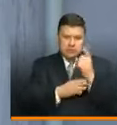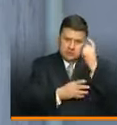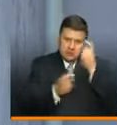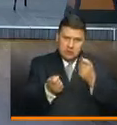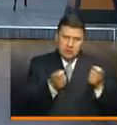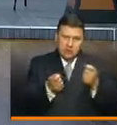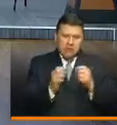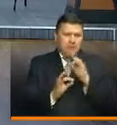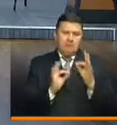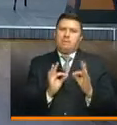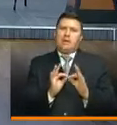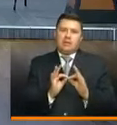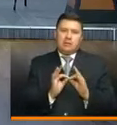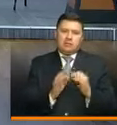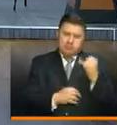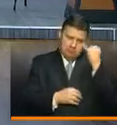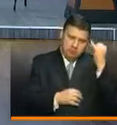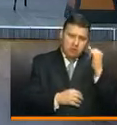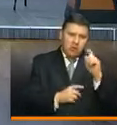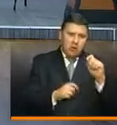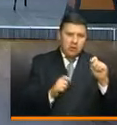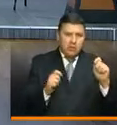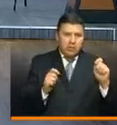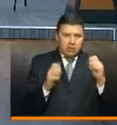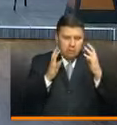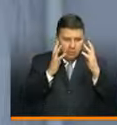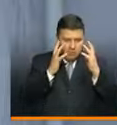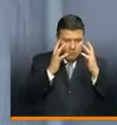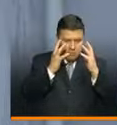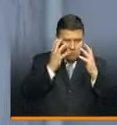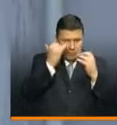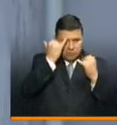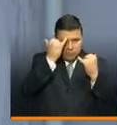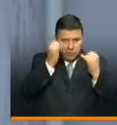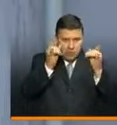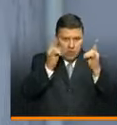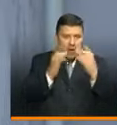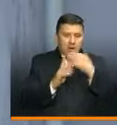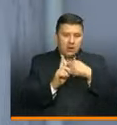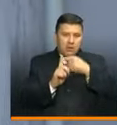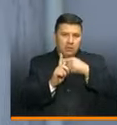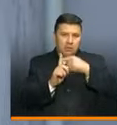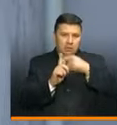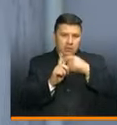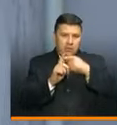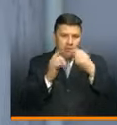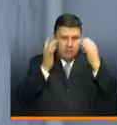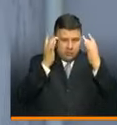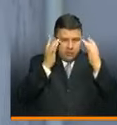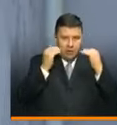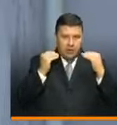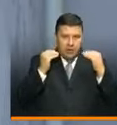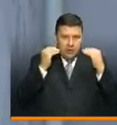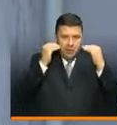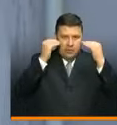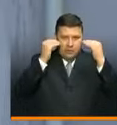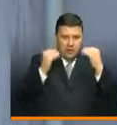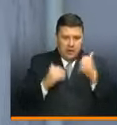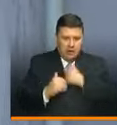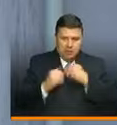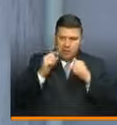inteligente. Perfectamente estos dispositivos pueden evolucionar a tener sensores de temperatura y uno podría perfectamente hacer aislamiento